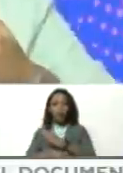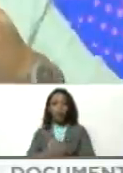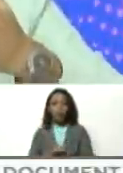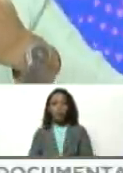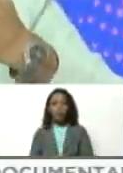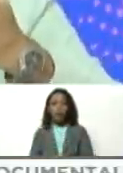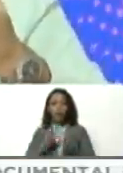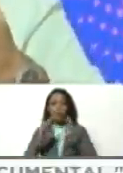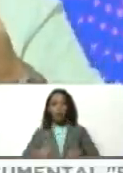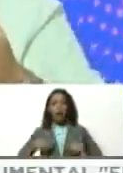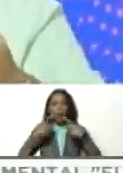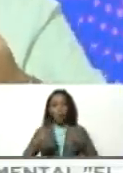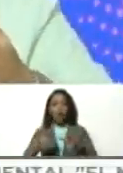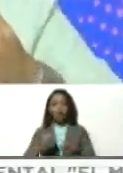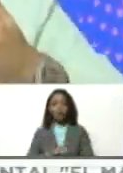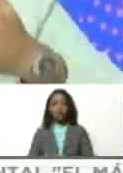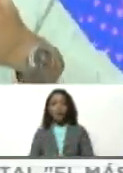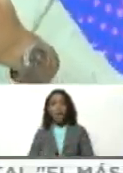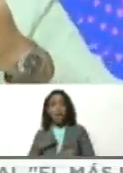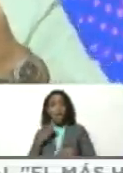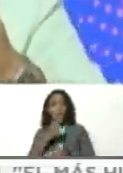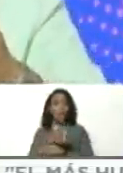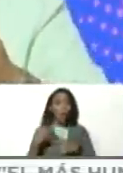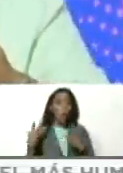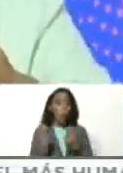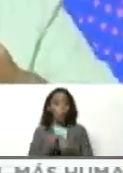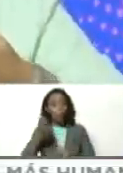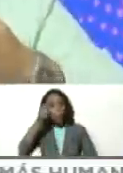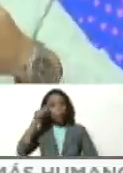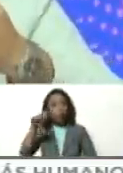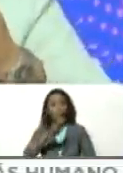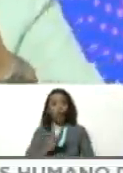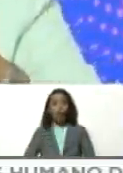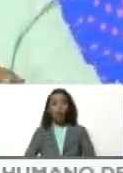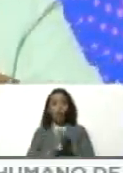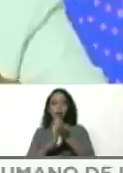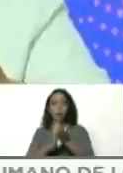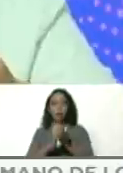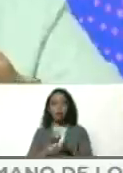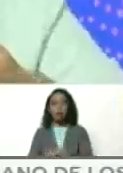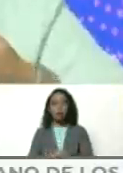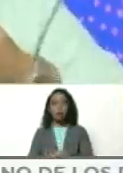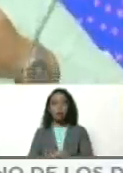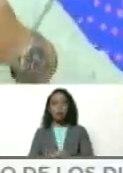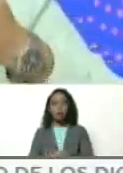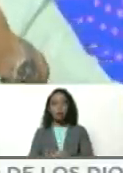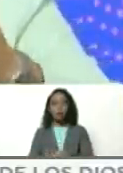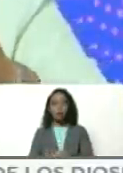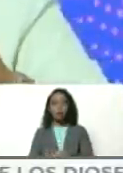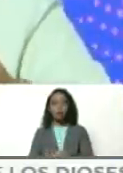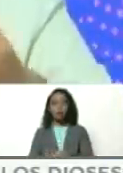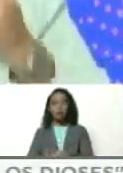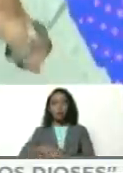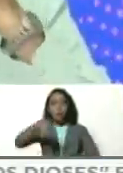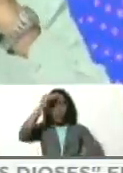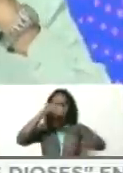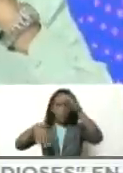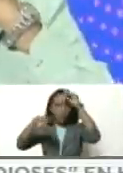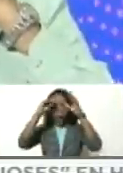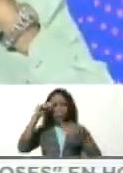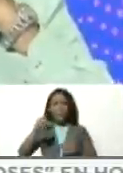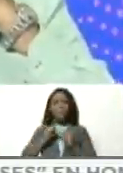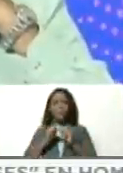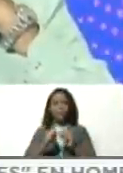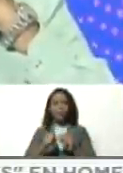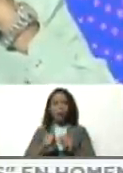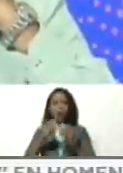Renovar, ir con nuestro pueblo en un liderazgo interactivo, dialéctico, de aprendizaje permanente,